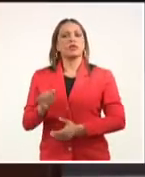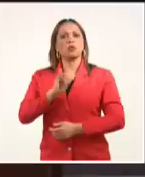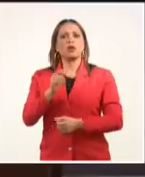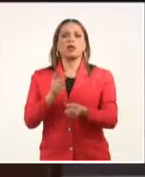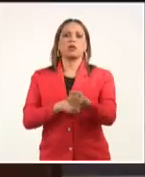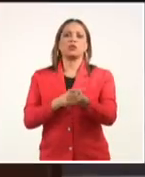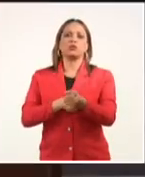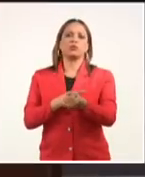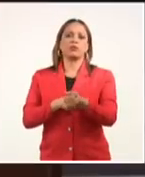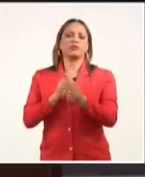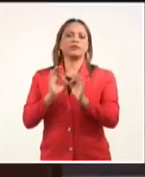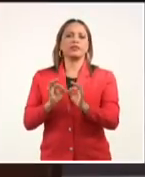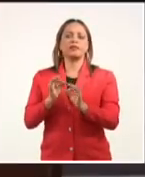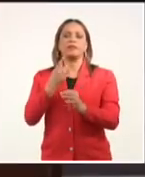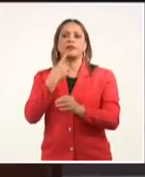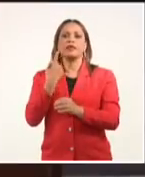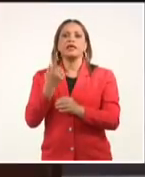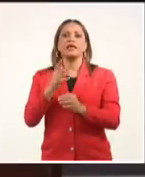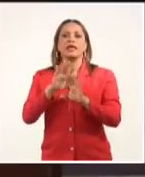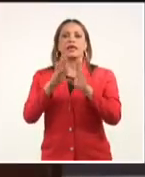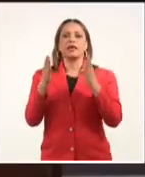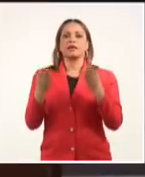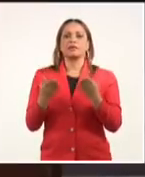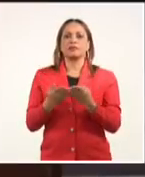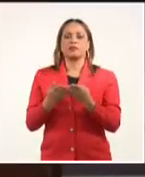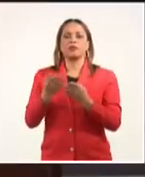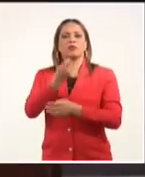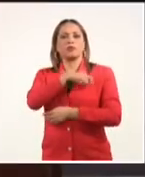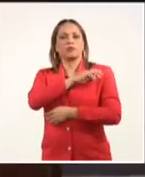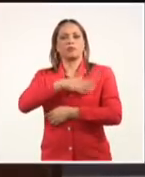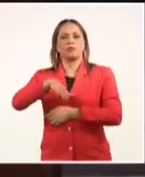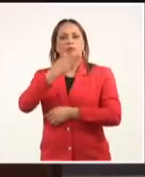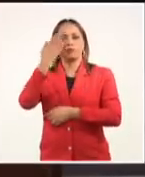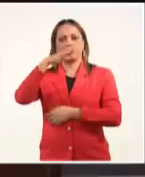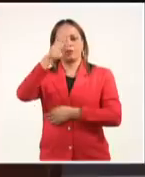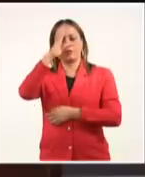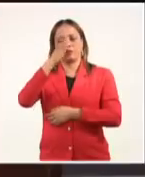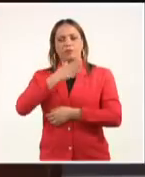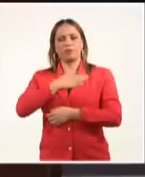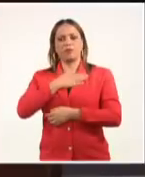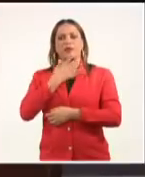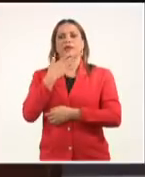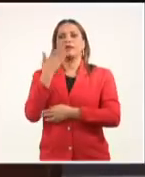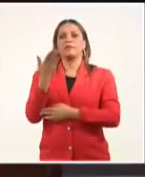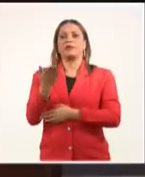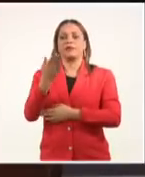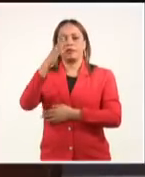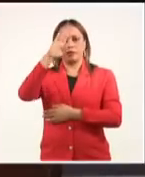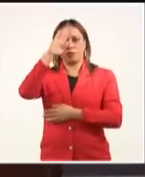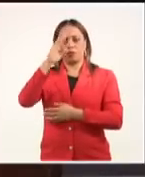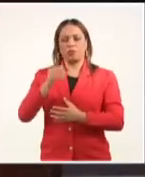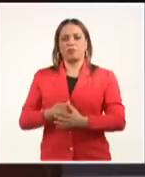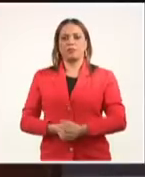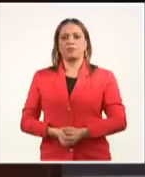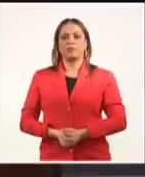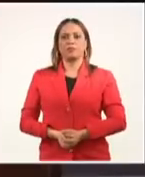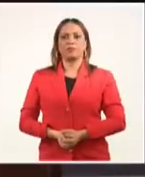acostumbrado, a este empeño que hoy exige la patria.